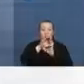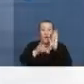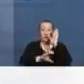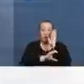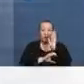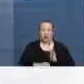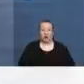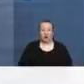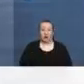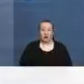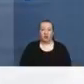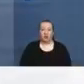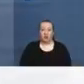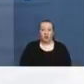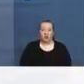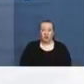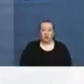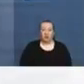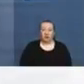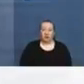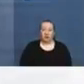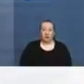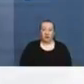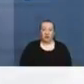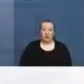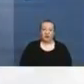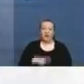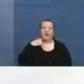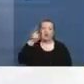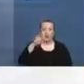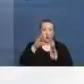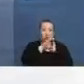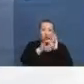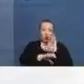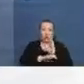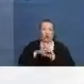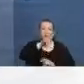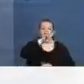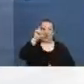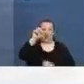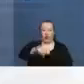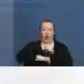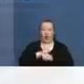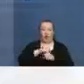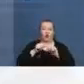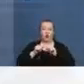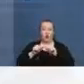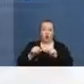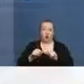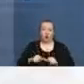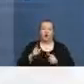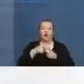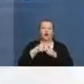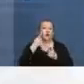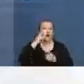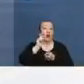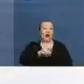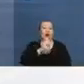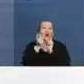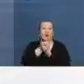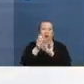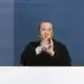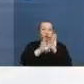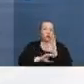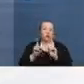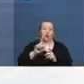que se requiere una asamblea constituyente pero no digo que la constitución duraba 300 años y quien dice que es para cambiar la constitución para ratificar la